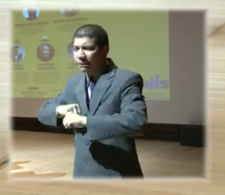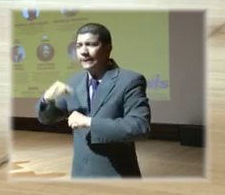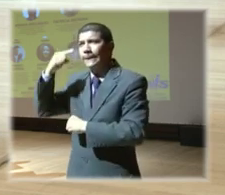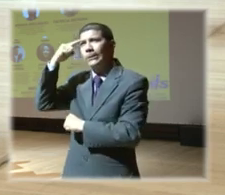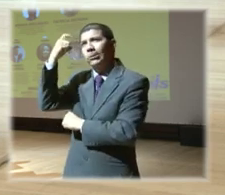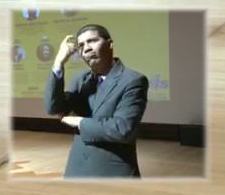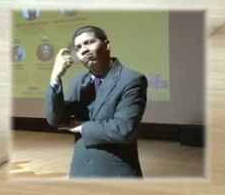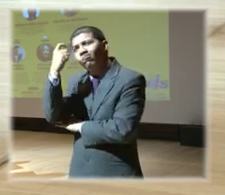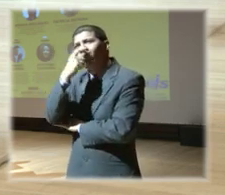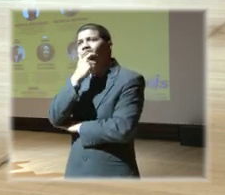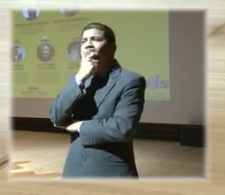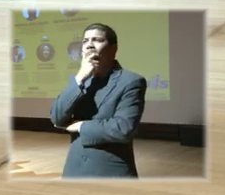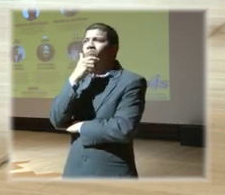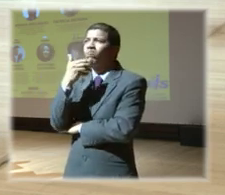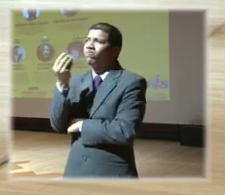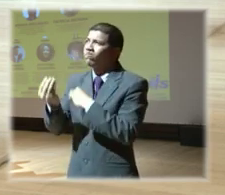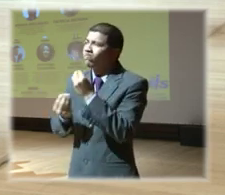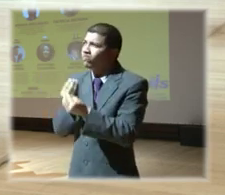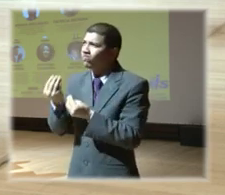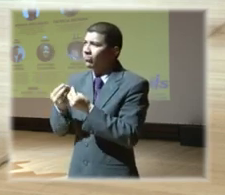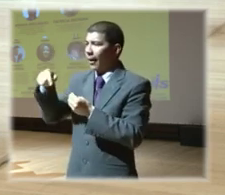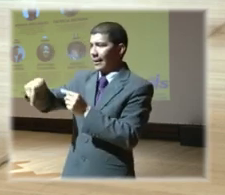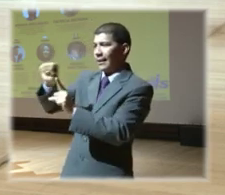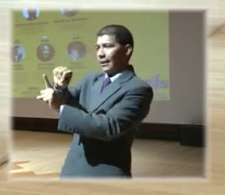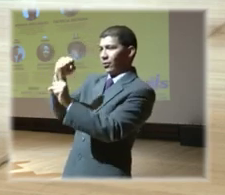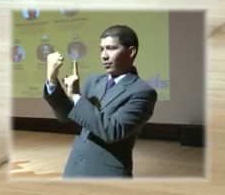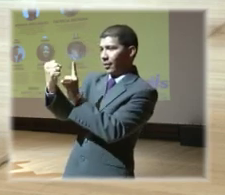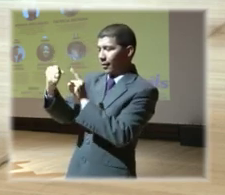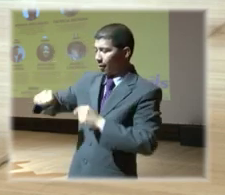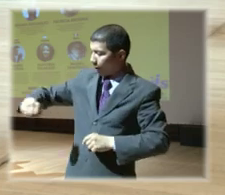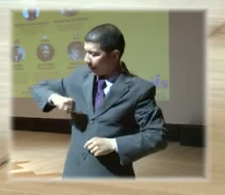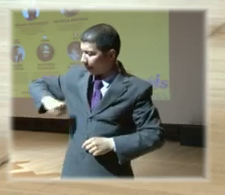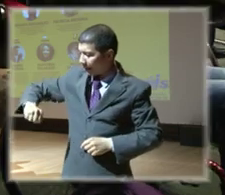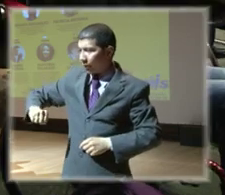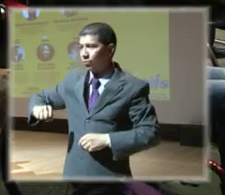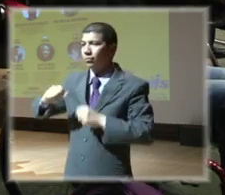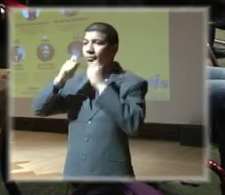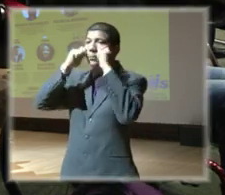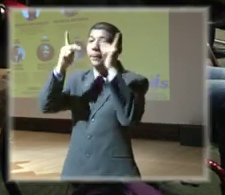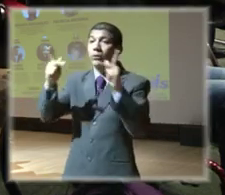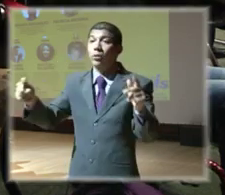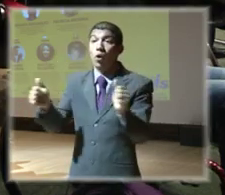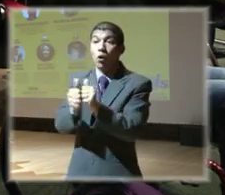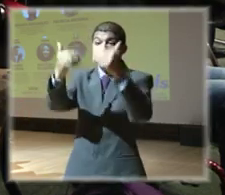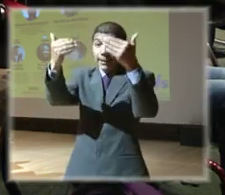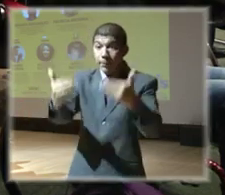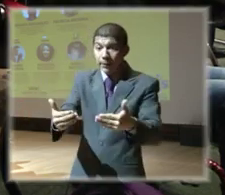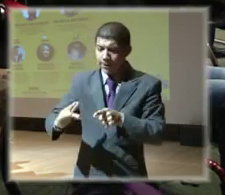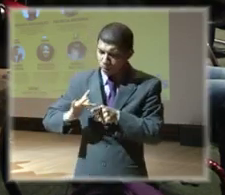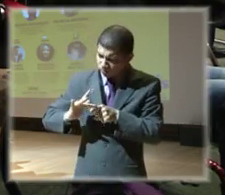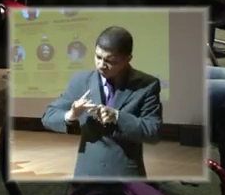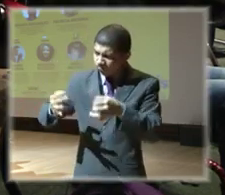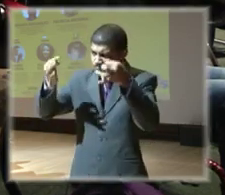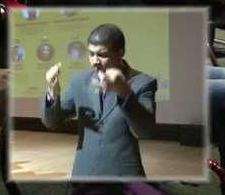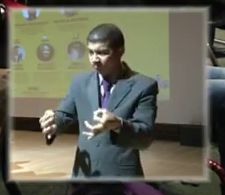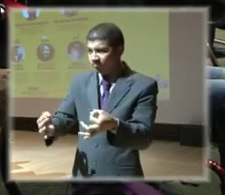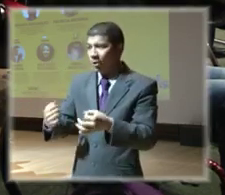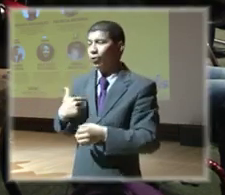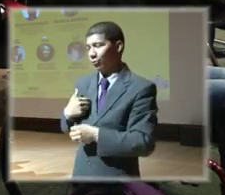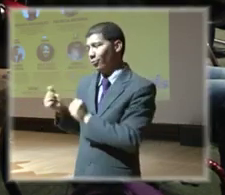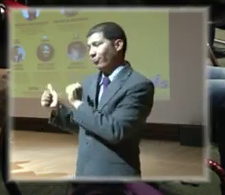pensar cómo materializar en nuestras sociedades los derechos de las personas con discapacidad y con quienes he tenido la fortuna de trabajar